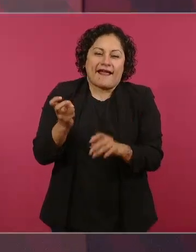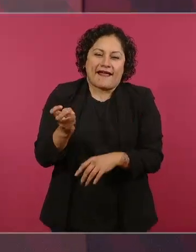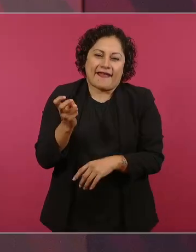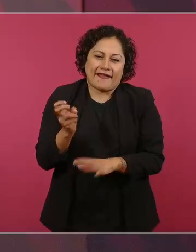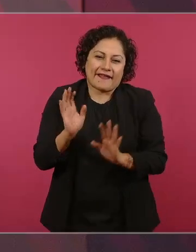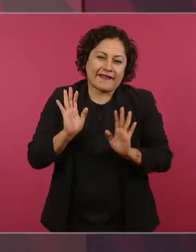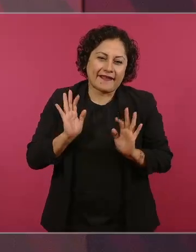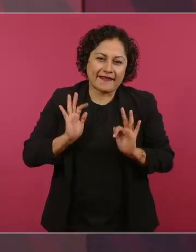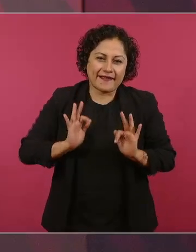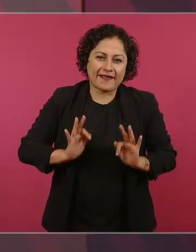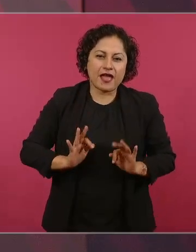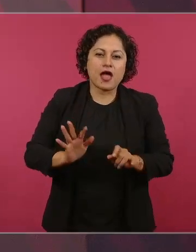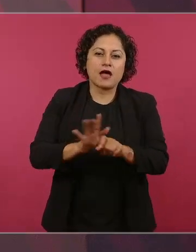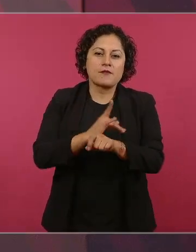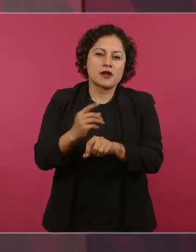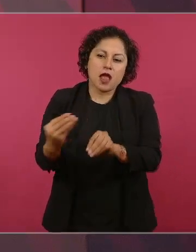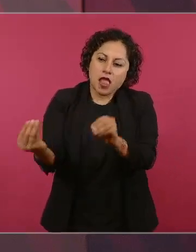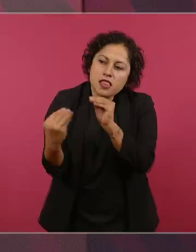peleando.